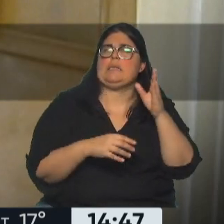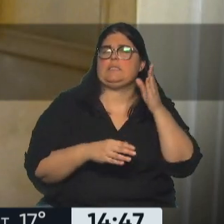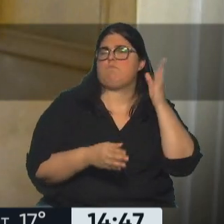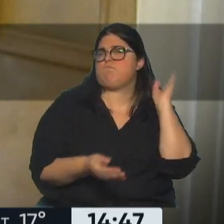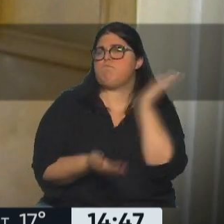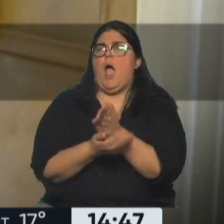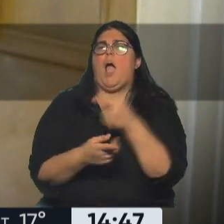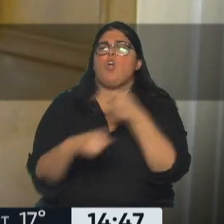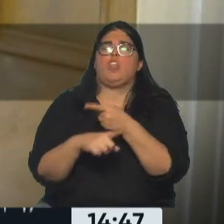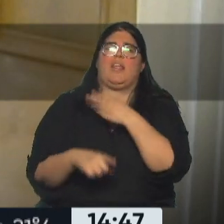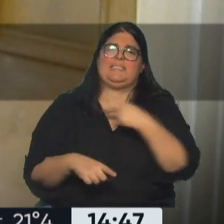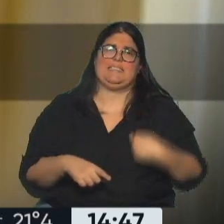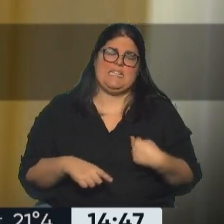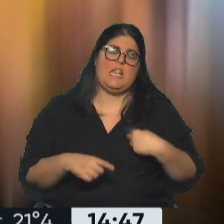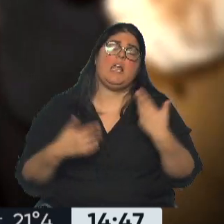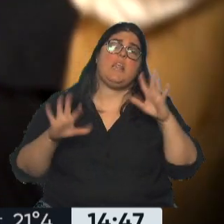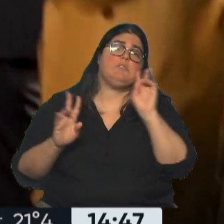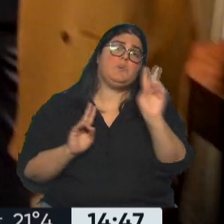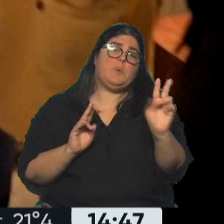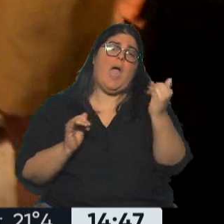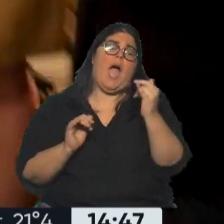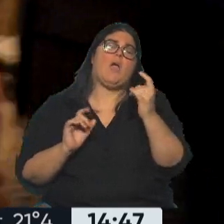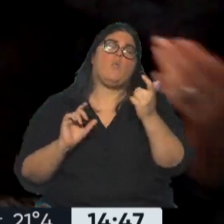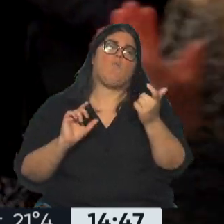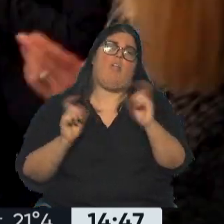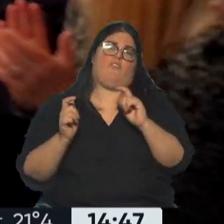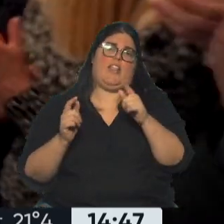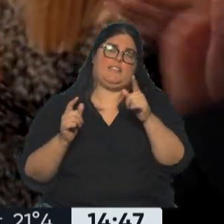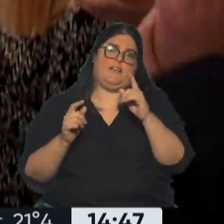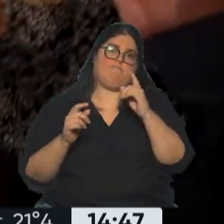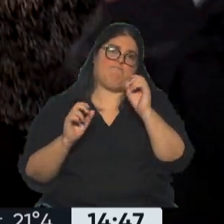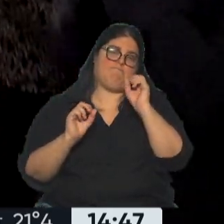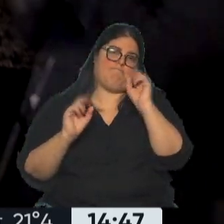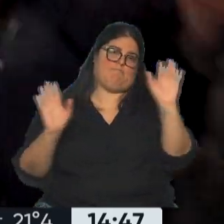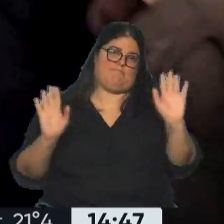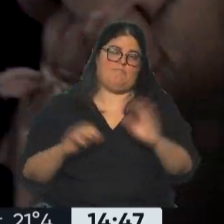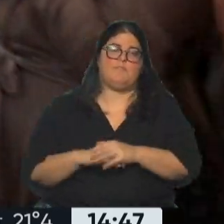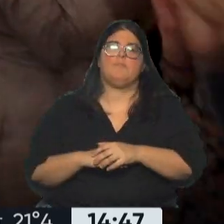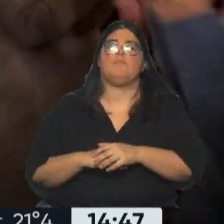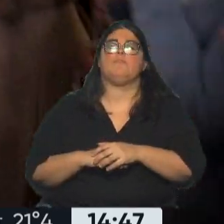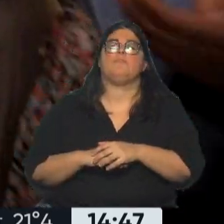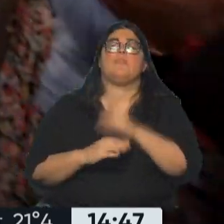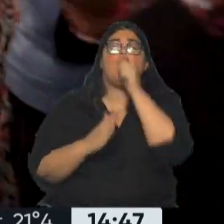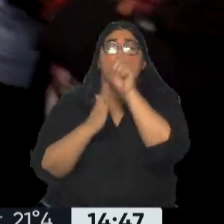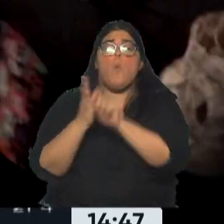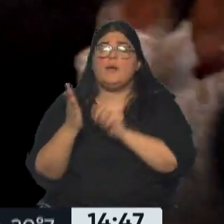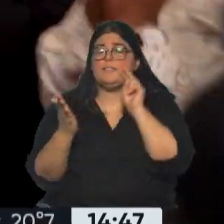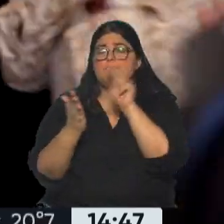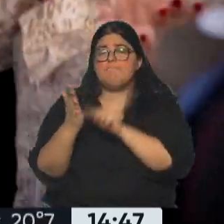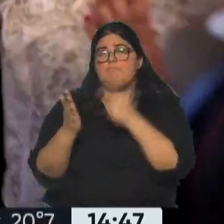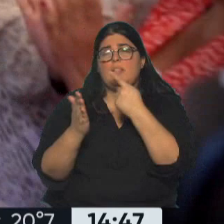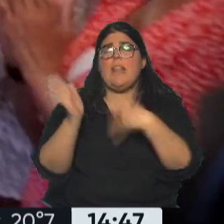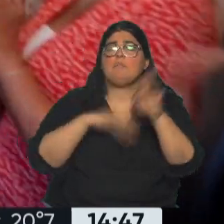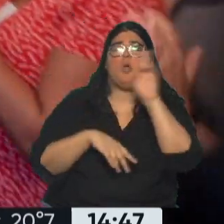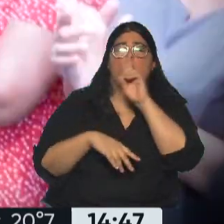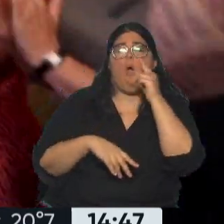we may see a slight difference of tone there. Según diversos sondeos, gran parte de las y los británicos